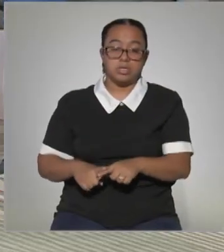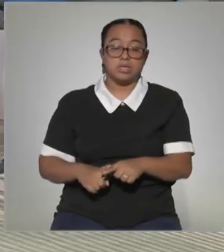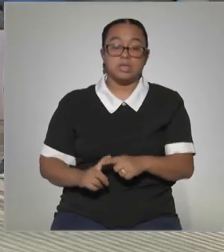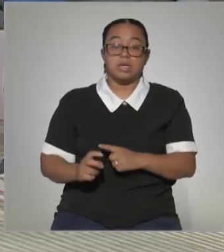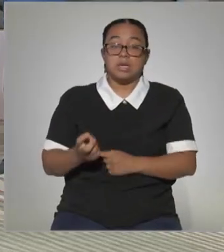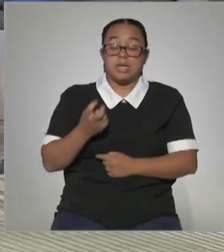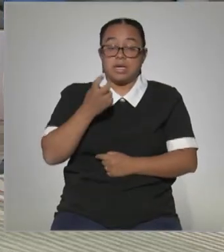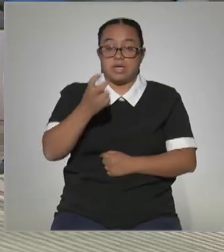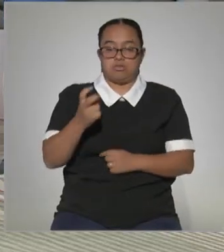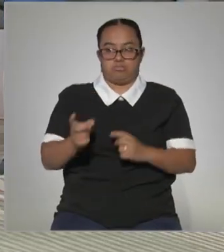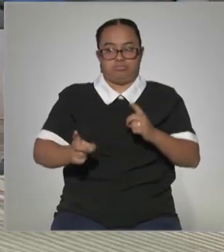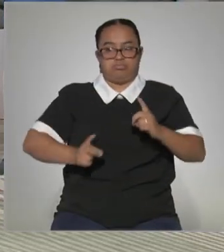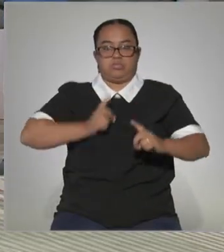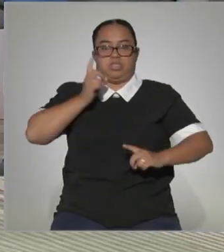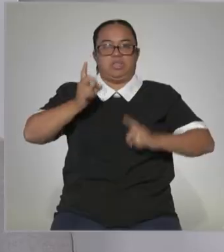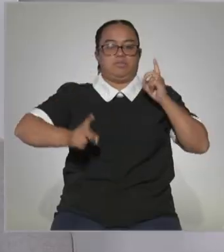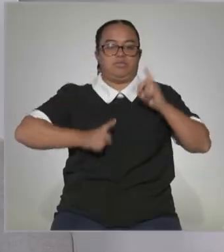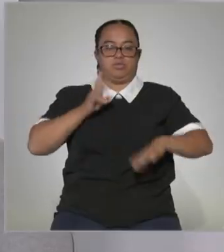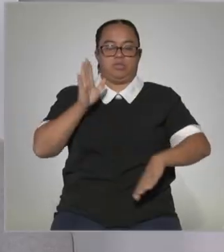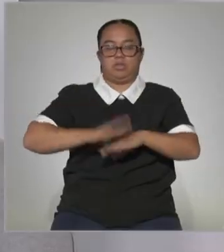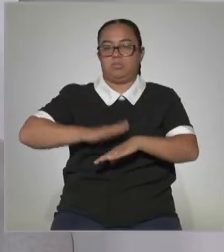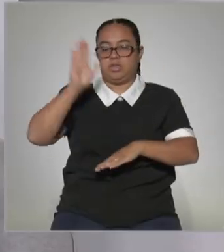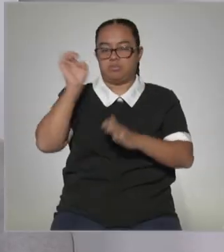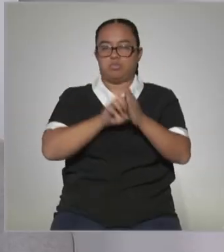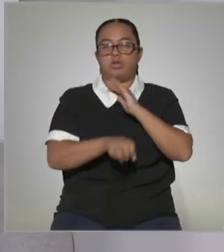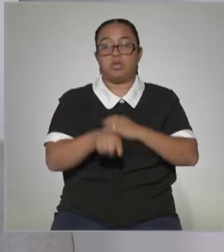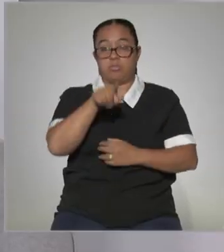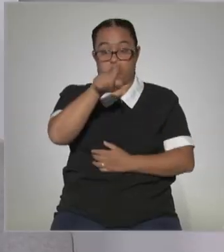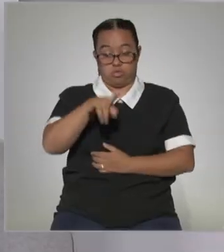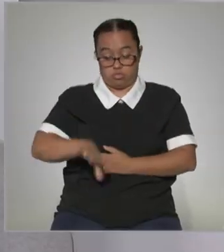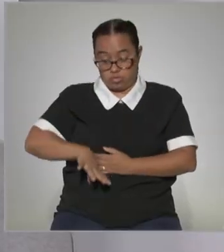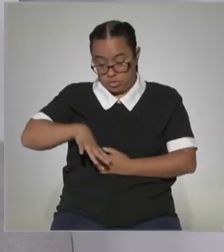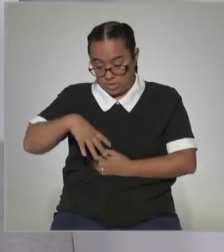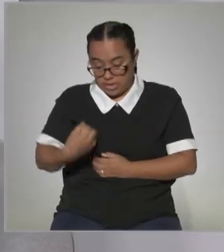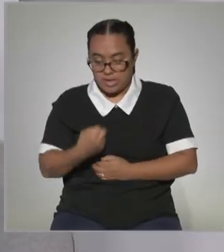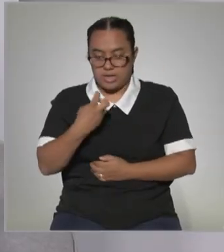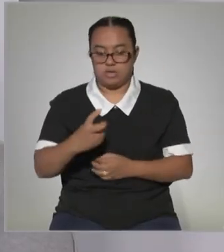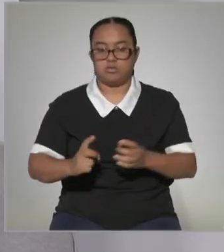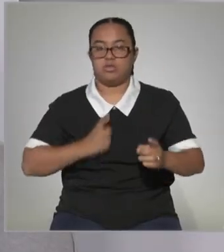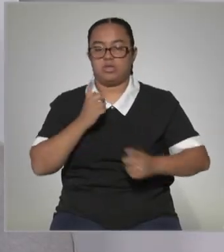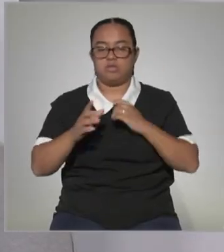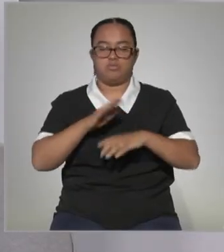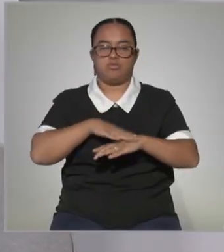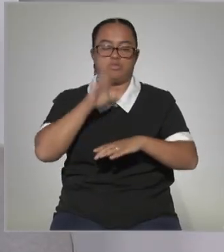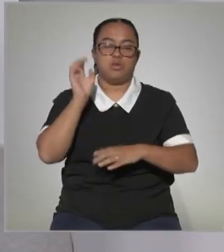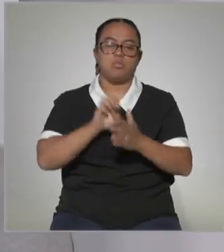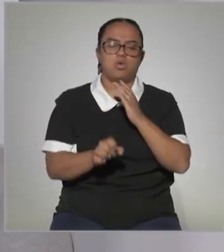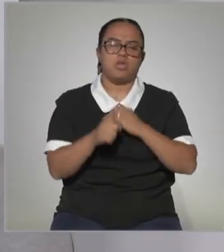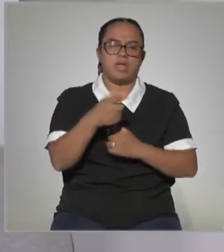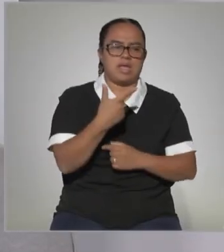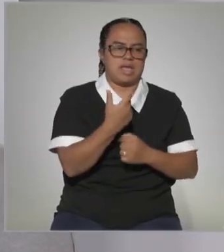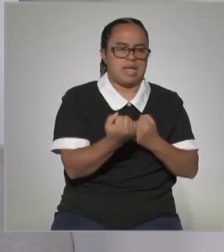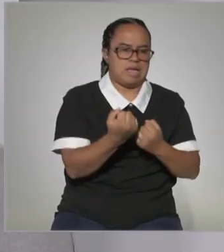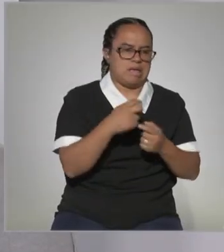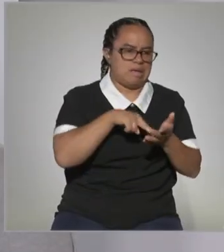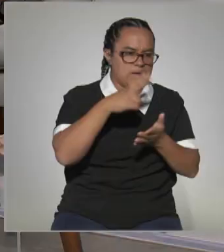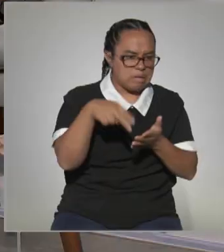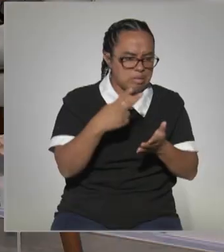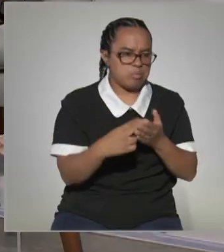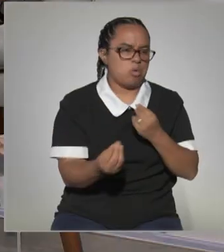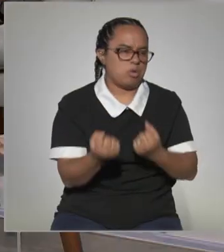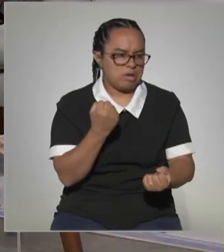se disfrutan, por así decirlo, cuando tú haces un esfuerzo, cuando haces gimnasia, cuando haces un deporte,